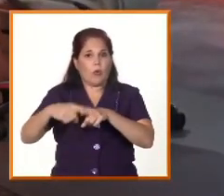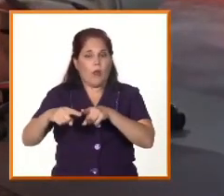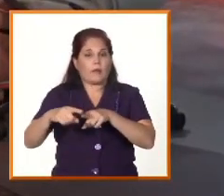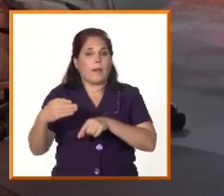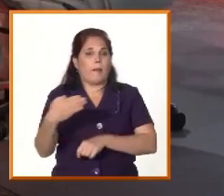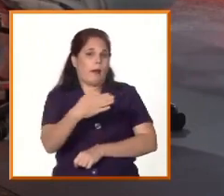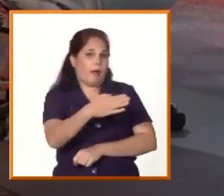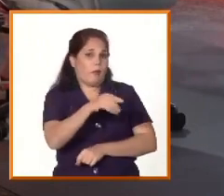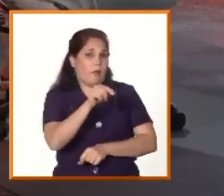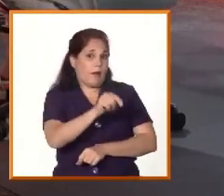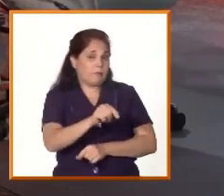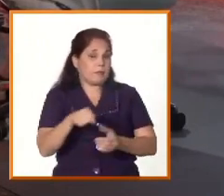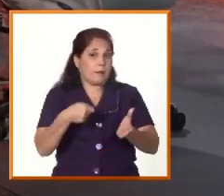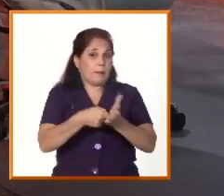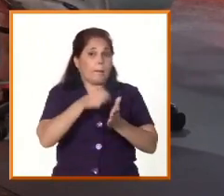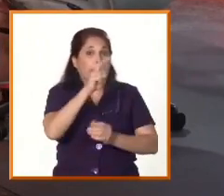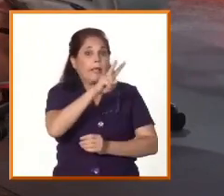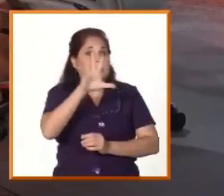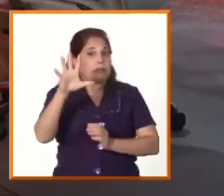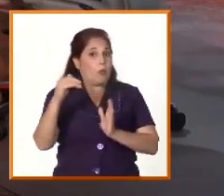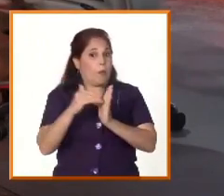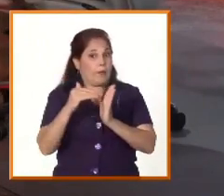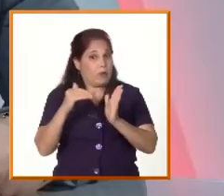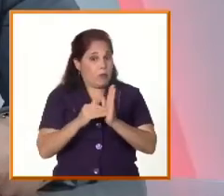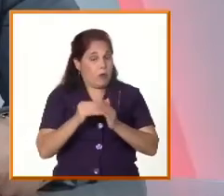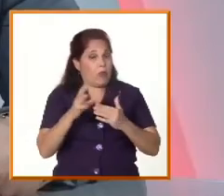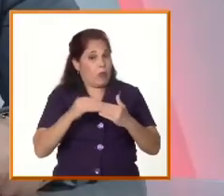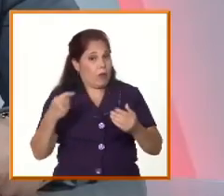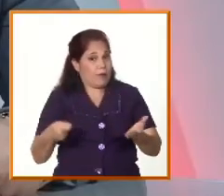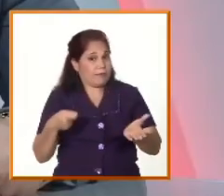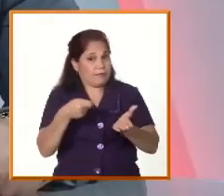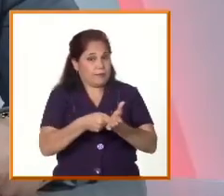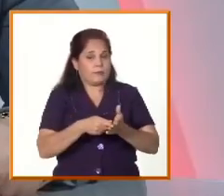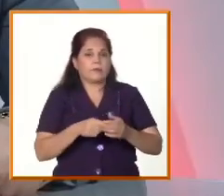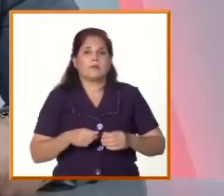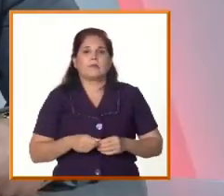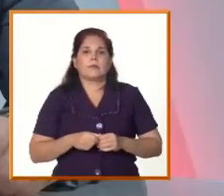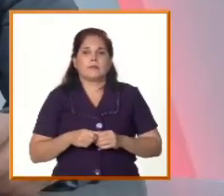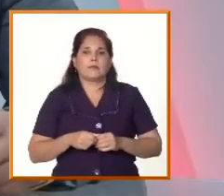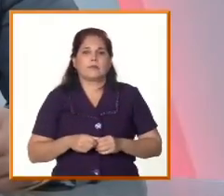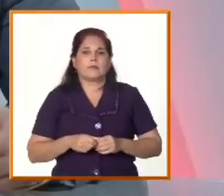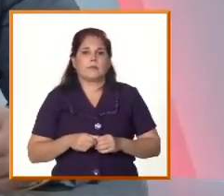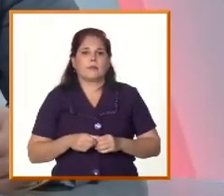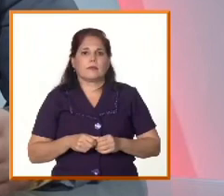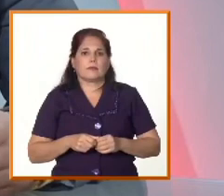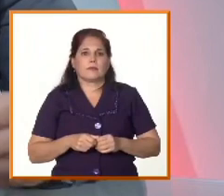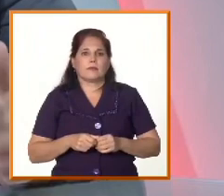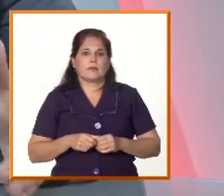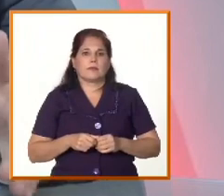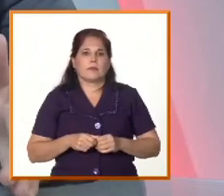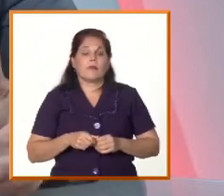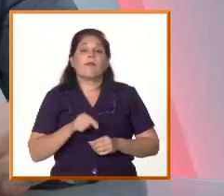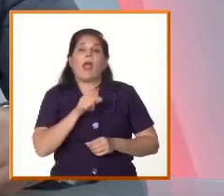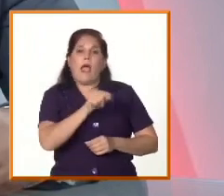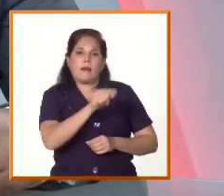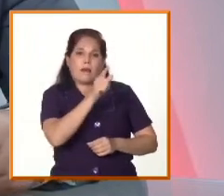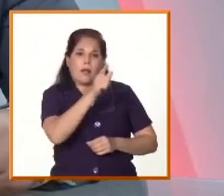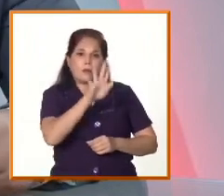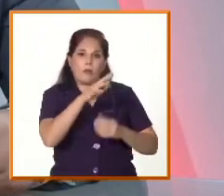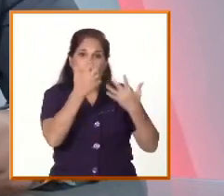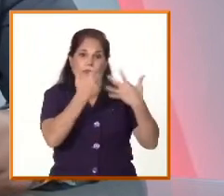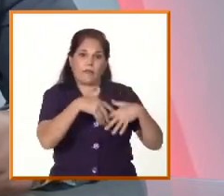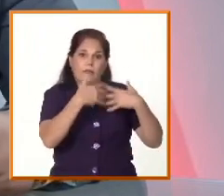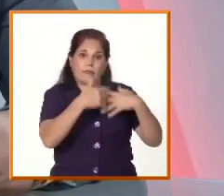una inversión de más de 25 millones de dólares por el gobierno cubano que solamente no impacta la producción de baracoa hay catorce fábricas